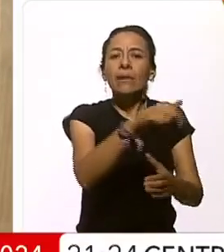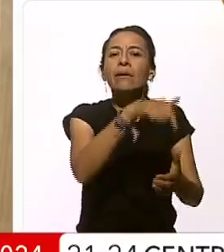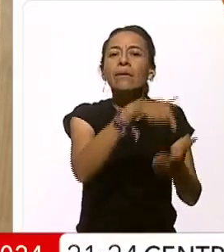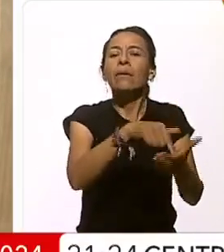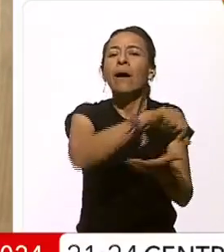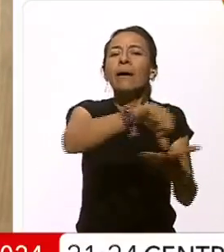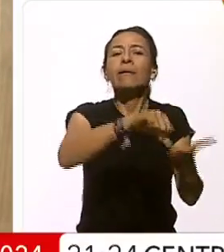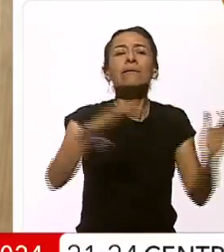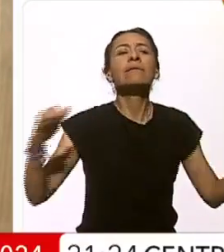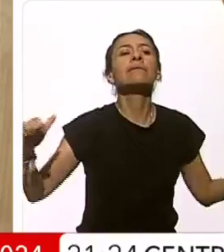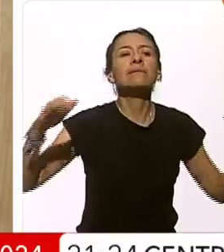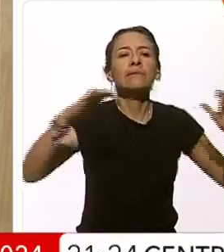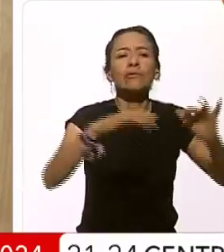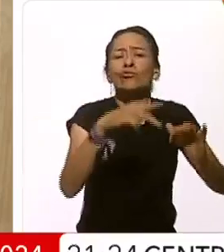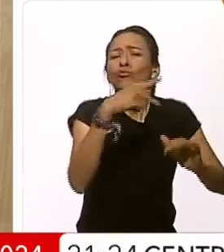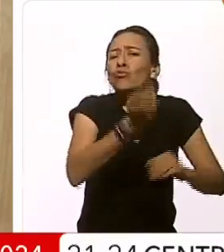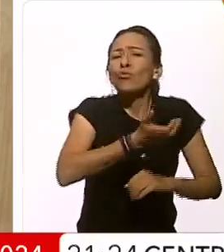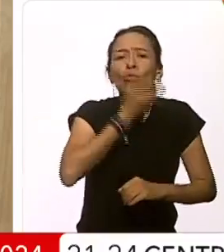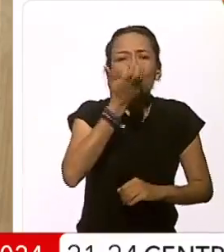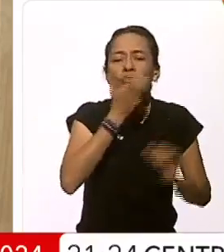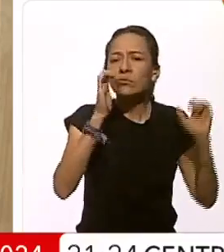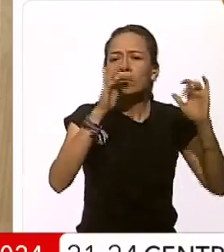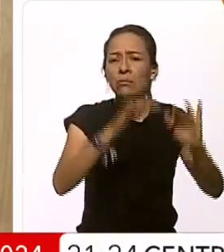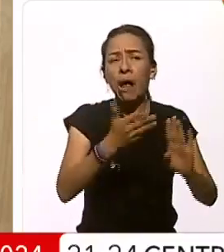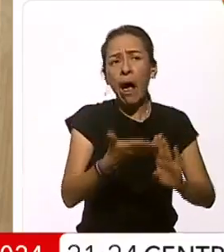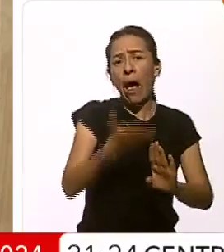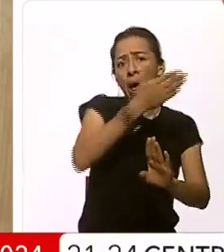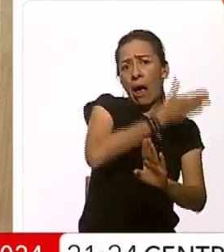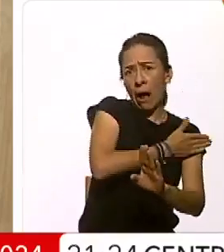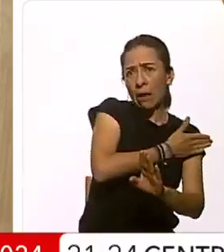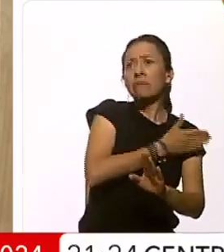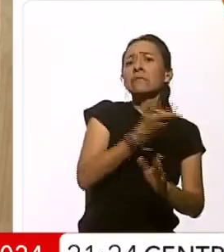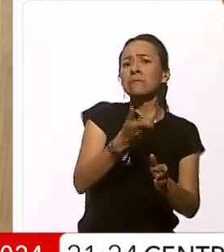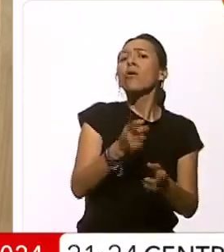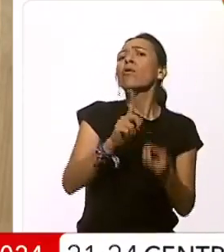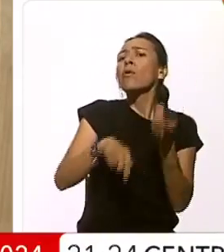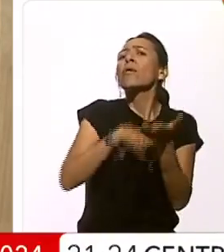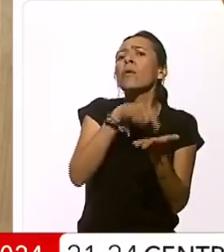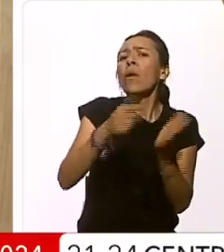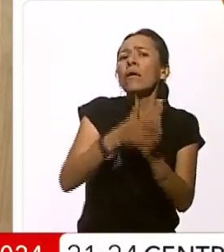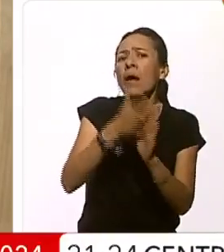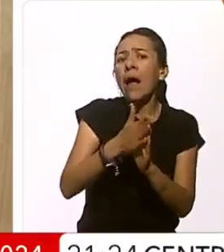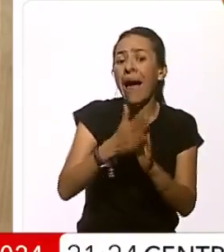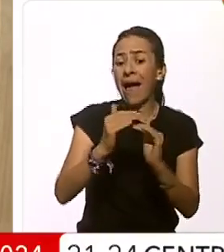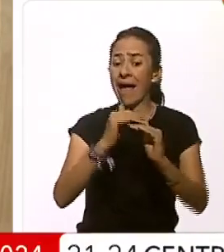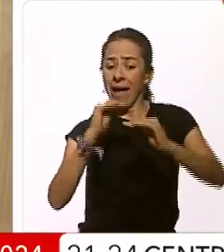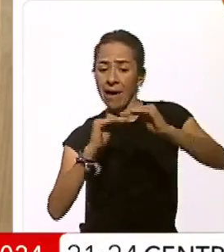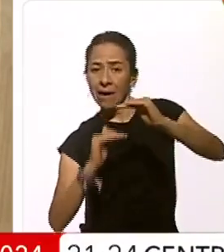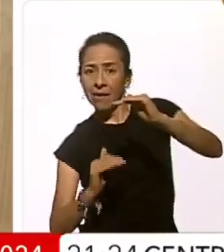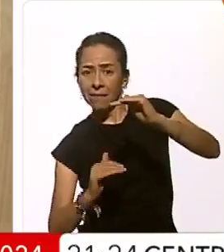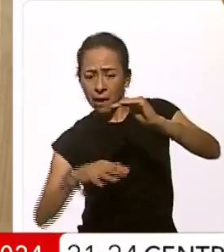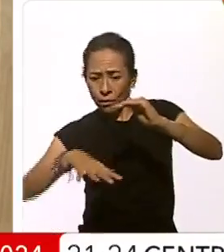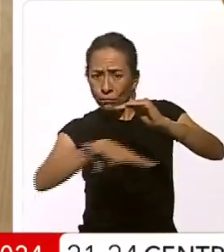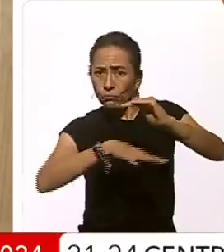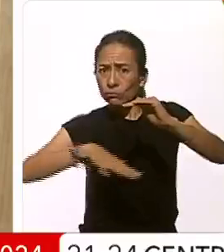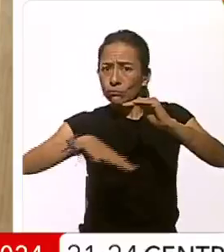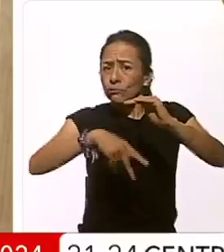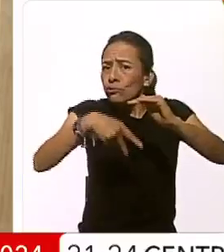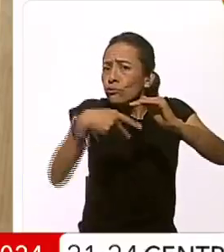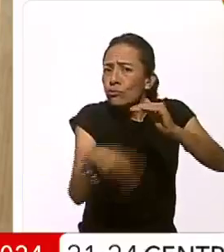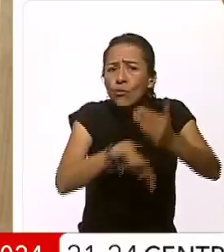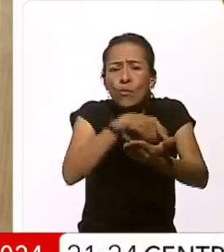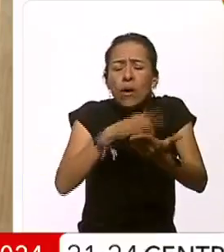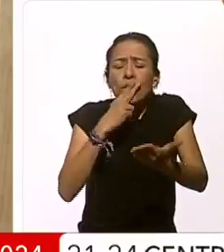rituales, que normalmente fueron edificados arriba de centros o con incluso materiales de los propios centros